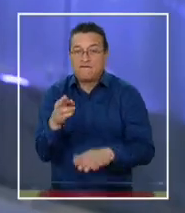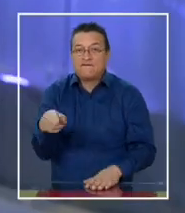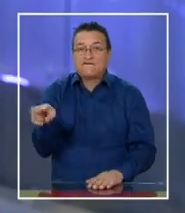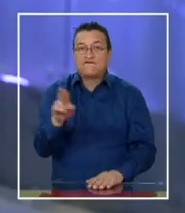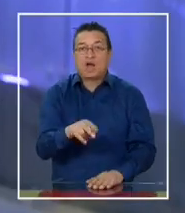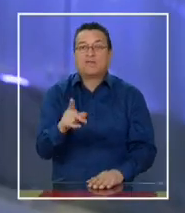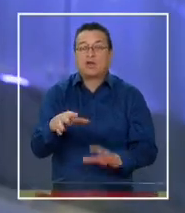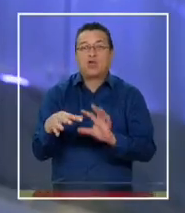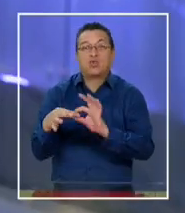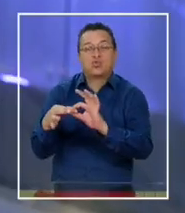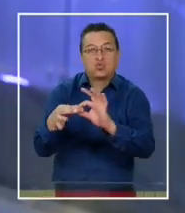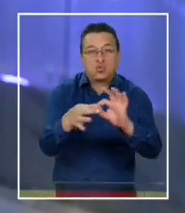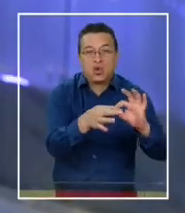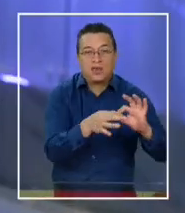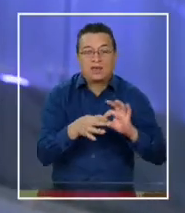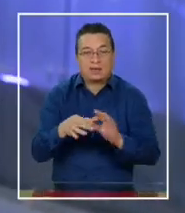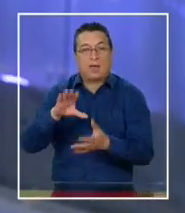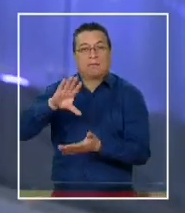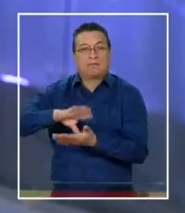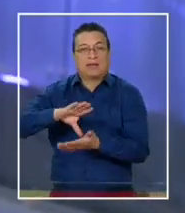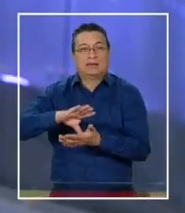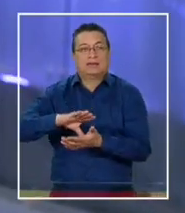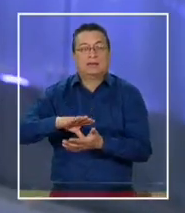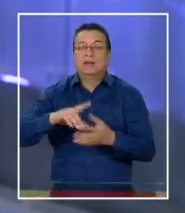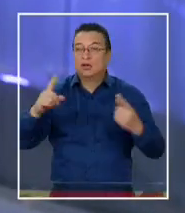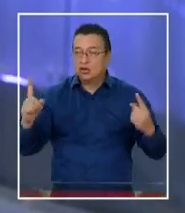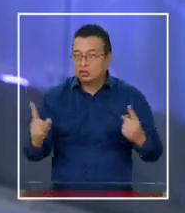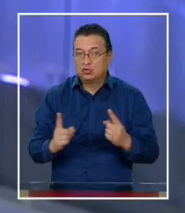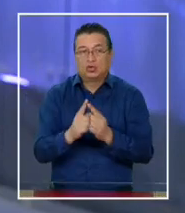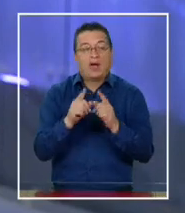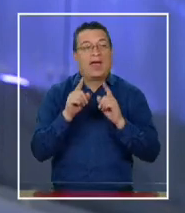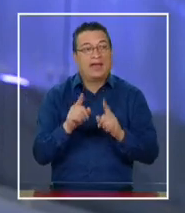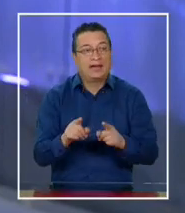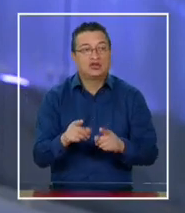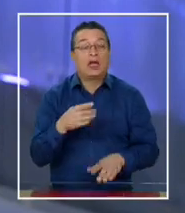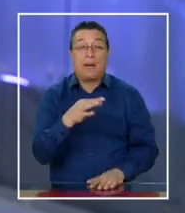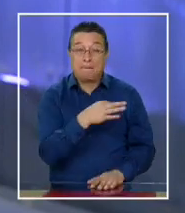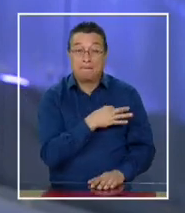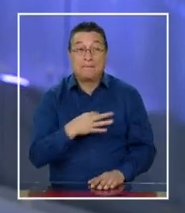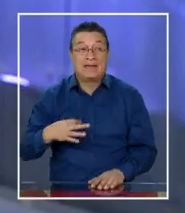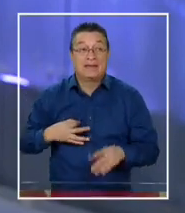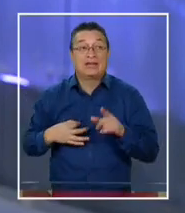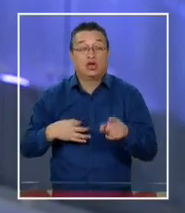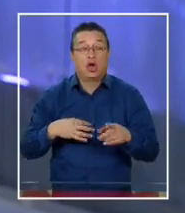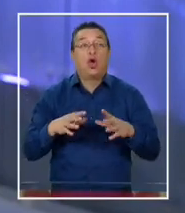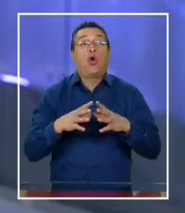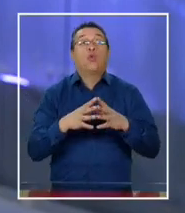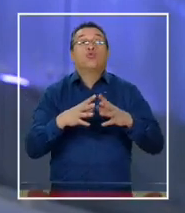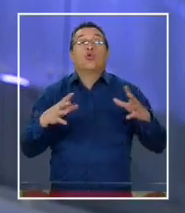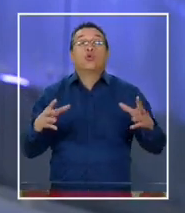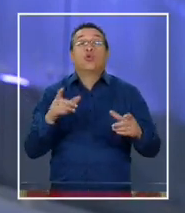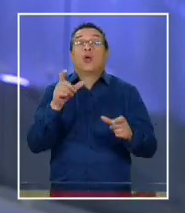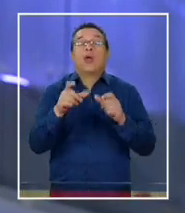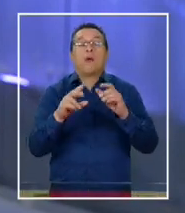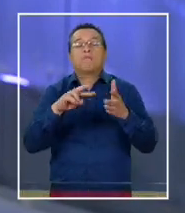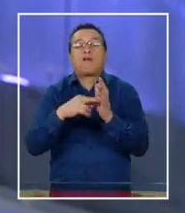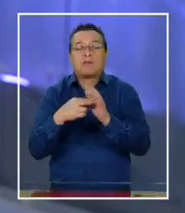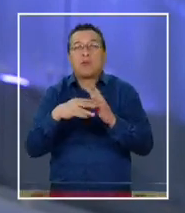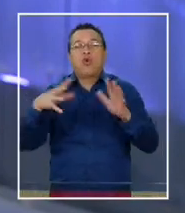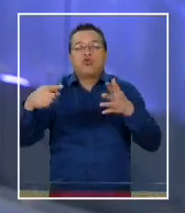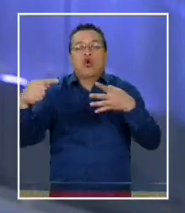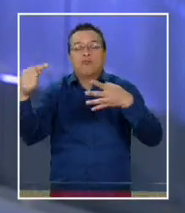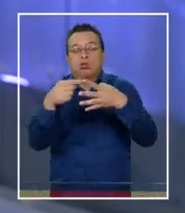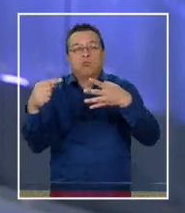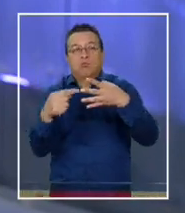vuelva a ser un factor de unidad en el país un factor de encuentro es el Ministerio y estaba muy poblada de polémica por eso